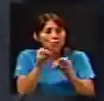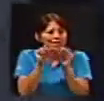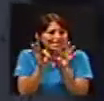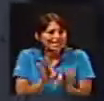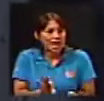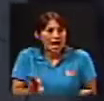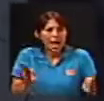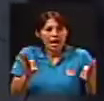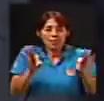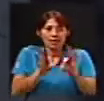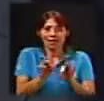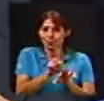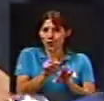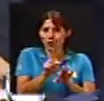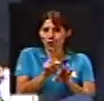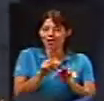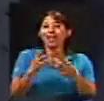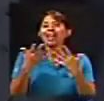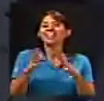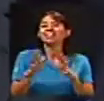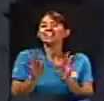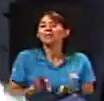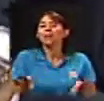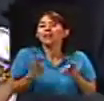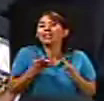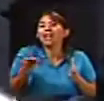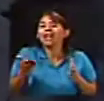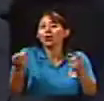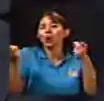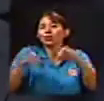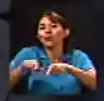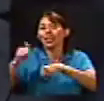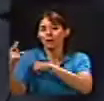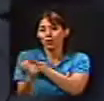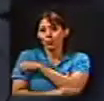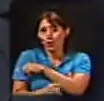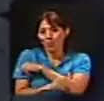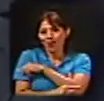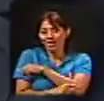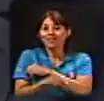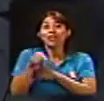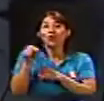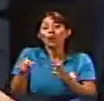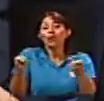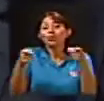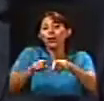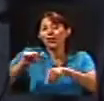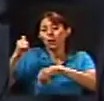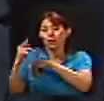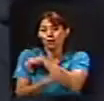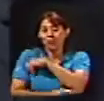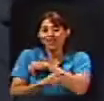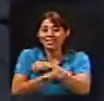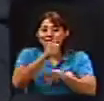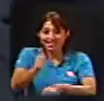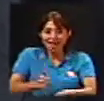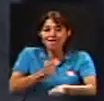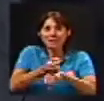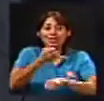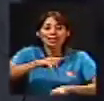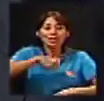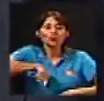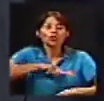externa. Lo que sucede afuera es lo que nos determina si crecemos o no